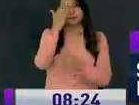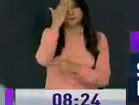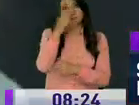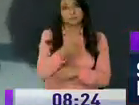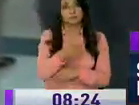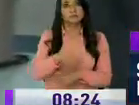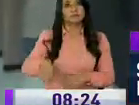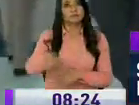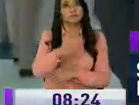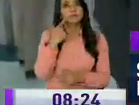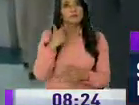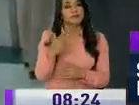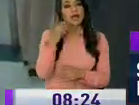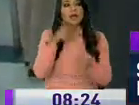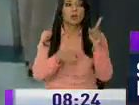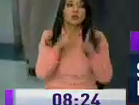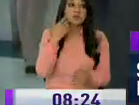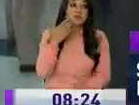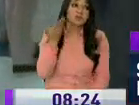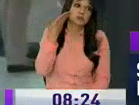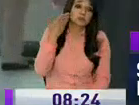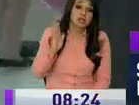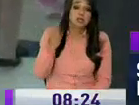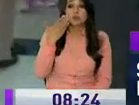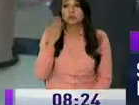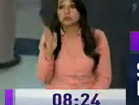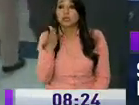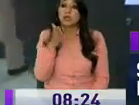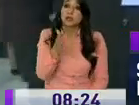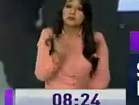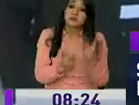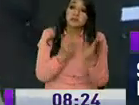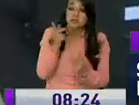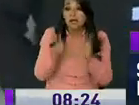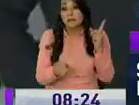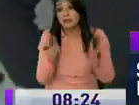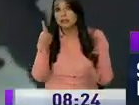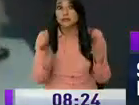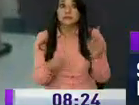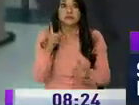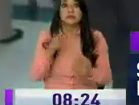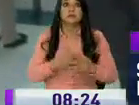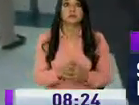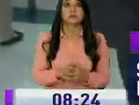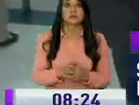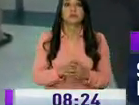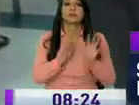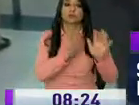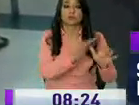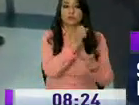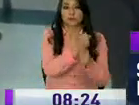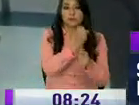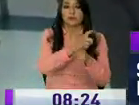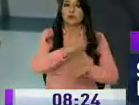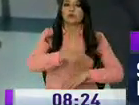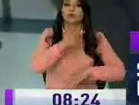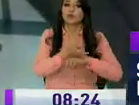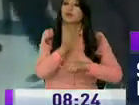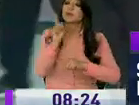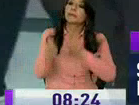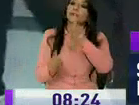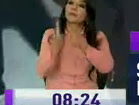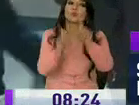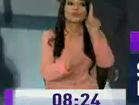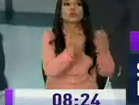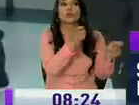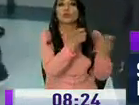ellos conocen o no. Muchos dicen que esta vez no son usuarios frecuentes. Habrá entonces parte del trabajo que tiene que procesar la autoridad es monitorear